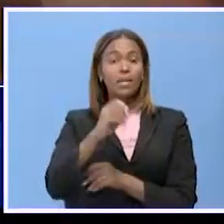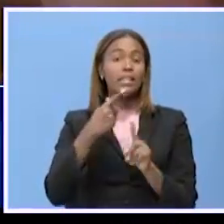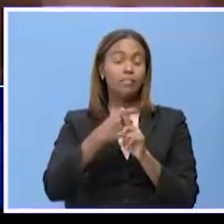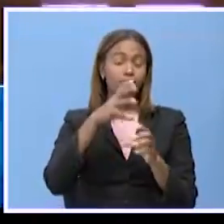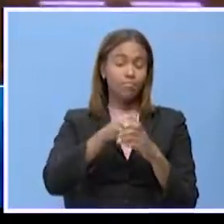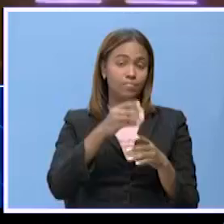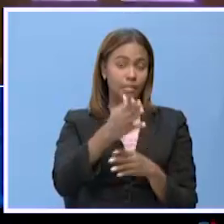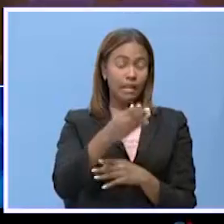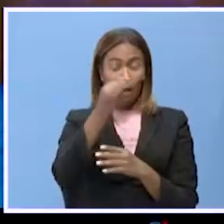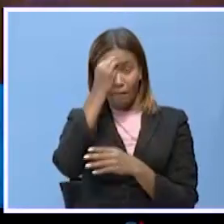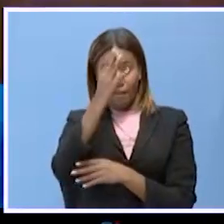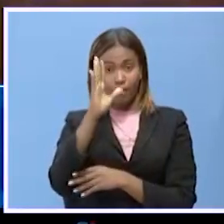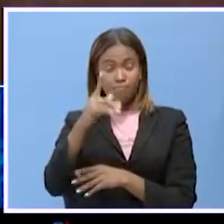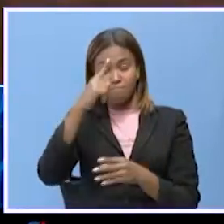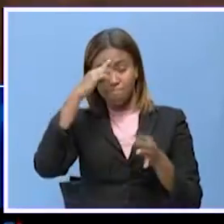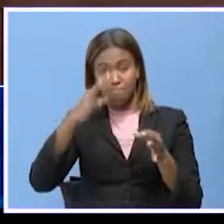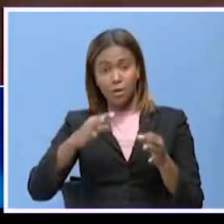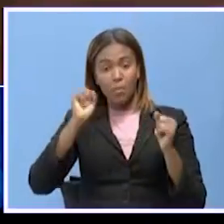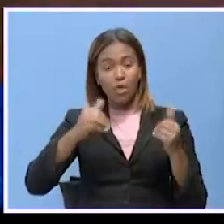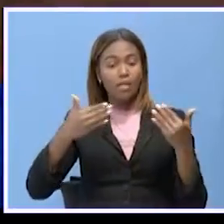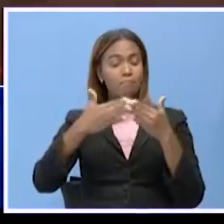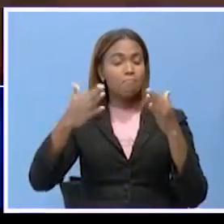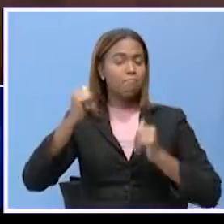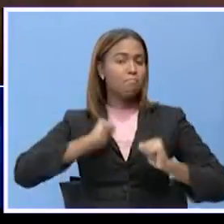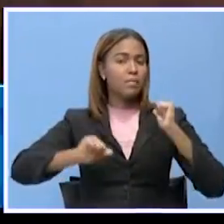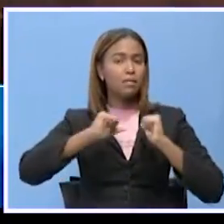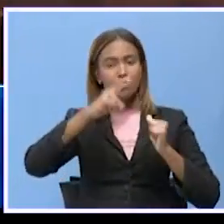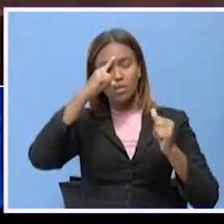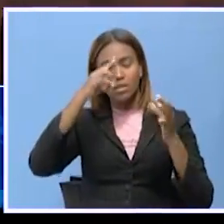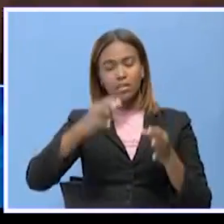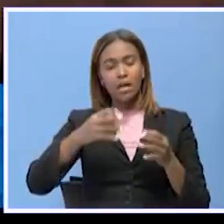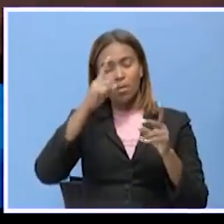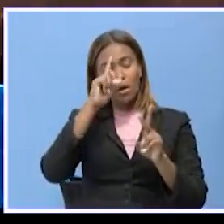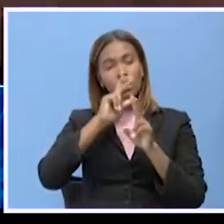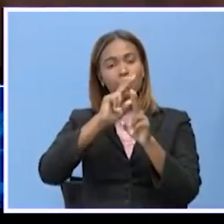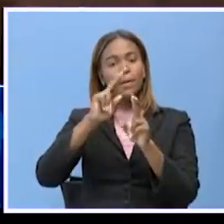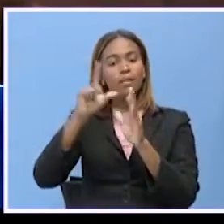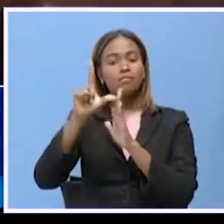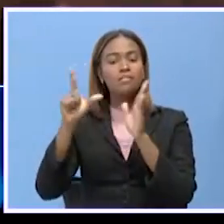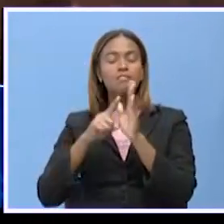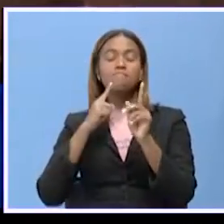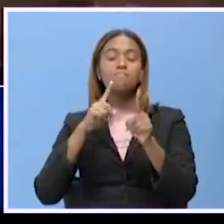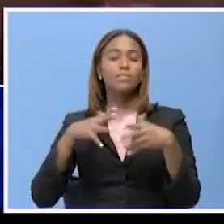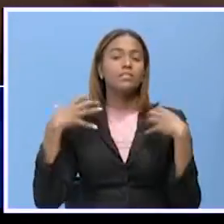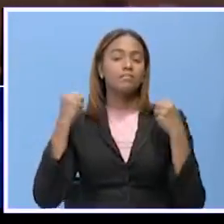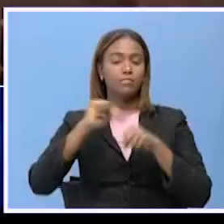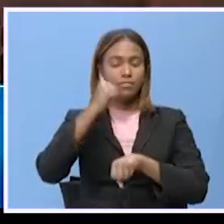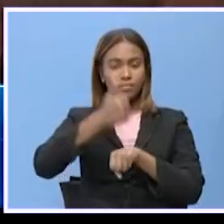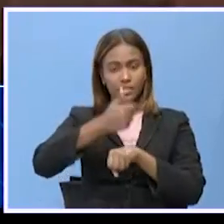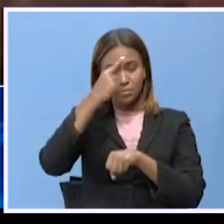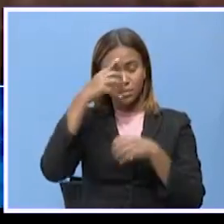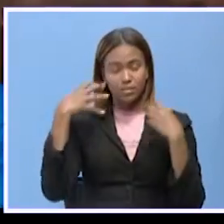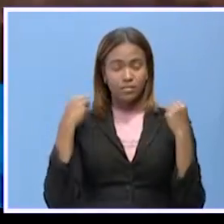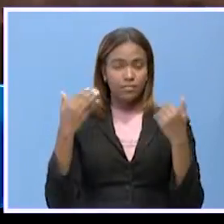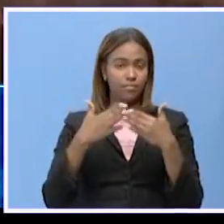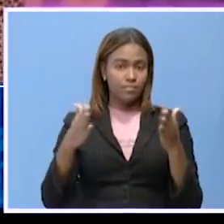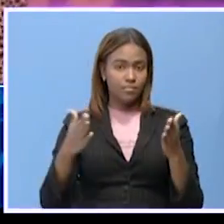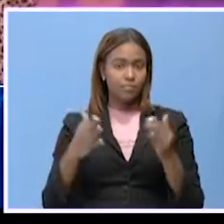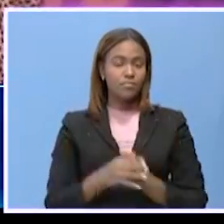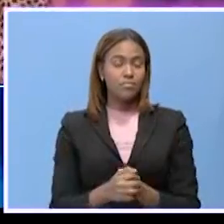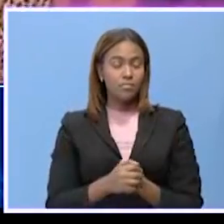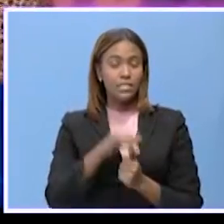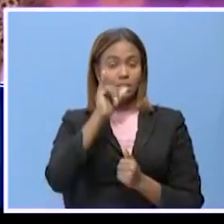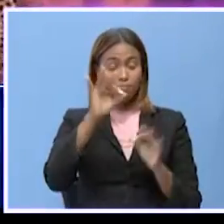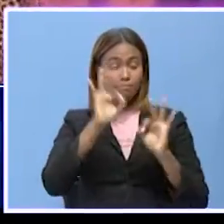capacidad. Explicó que la decisión de abrir los teatros fue tomada respetando las medidas sanitarias establecidas por Salud Pública.